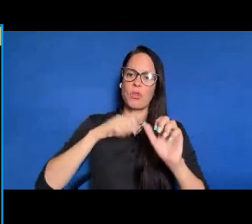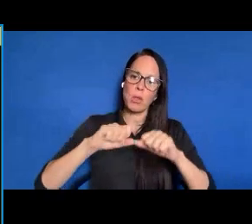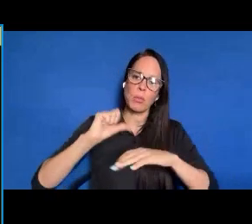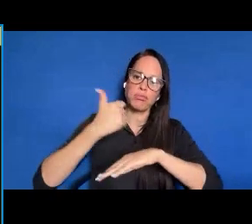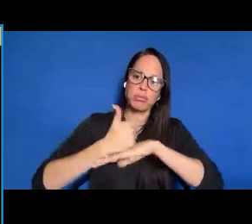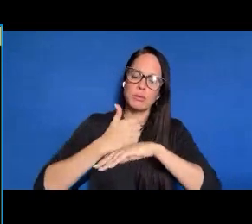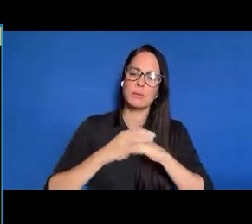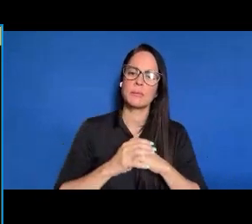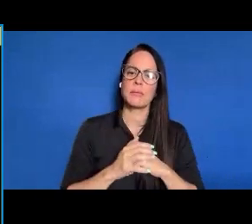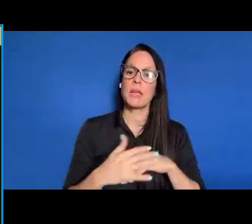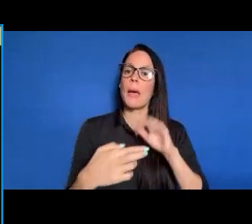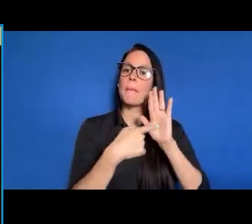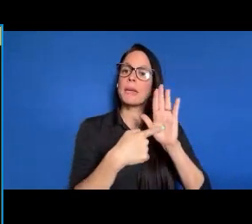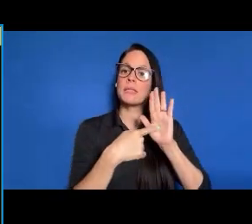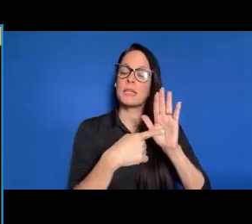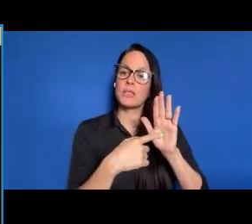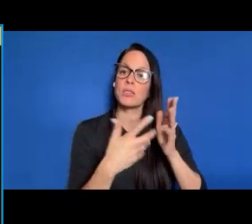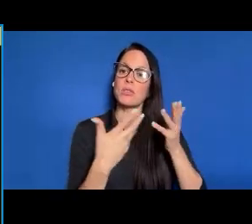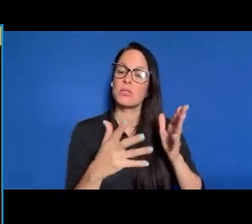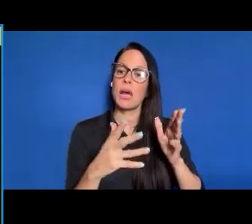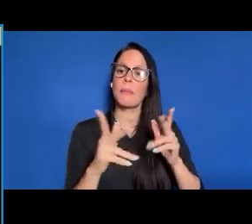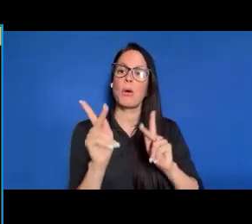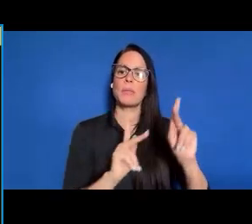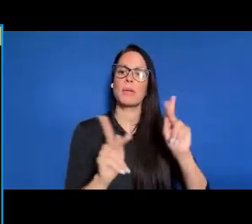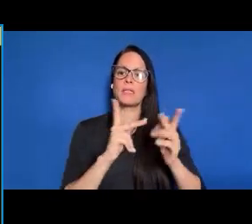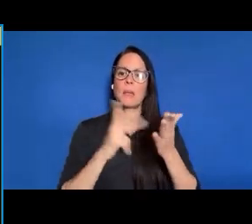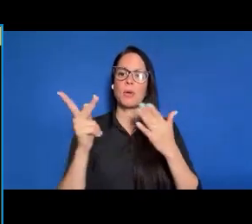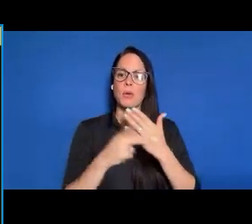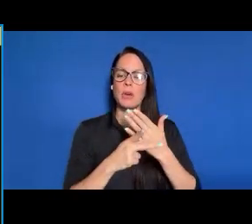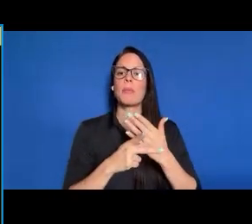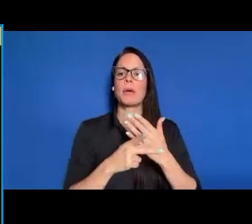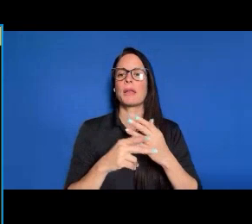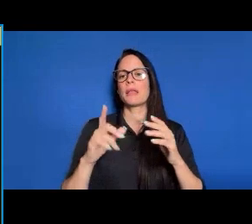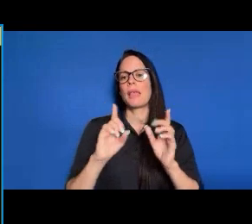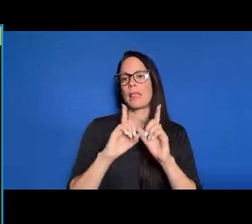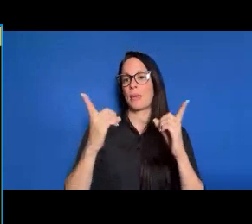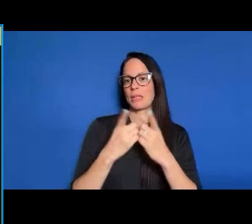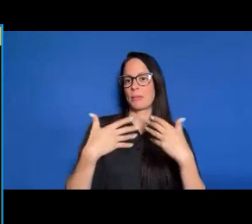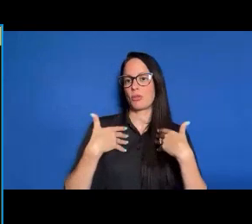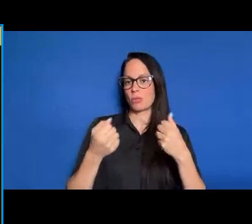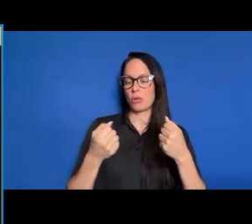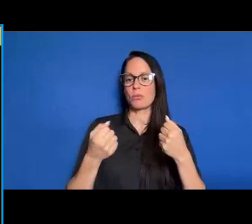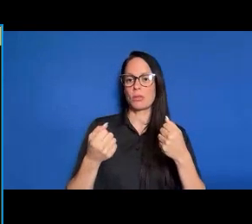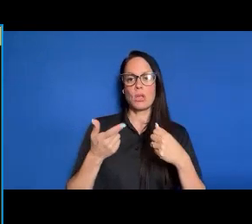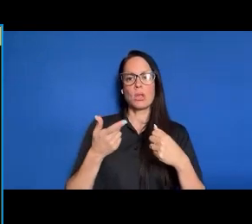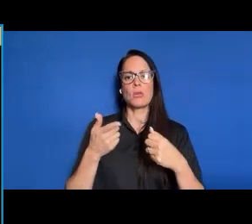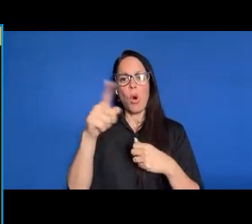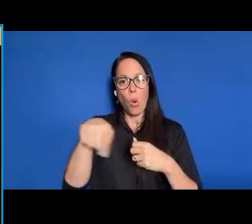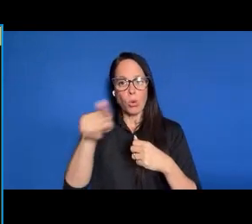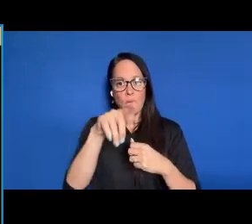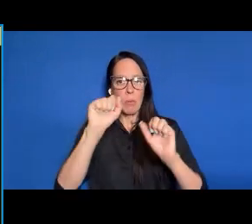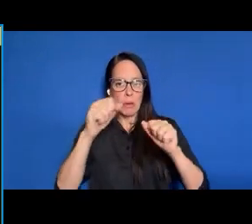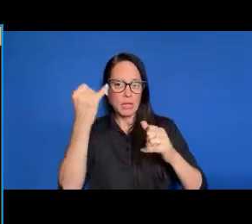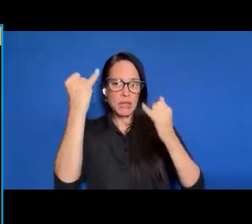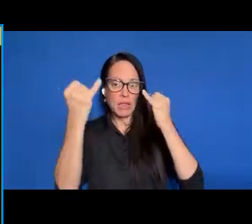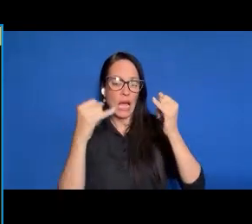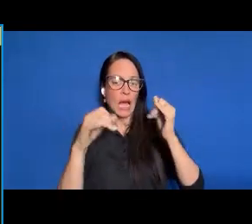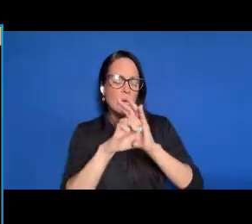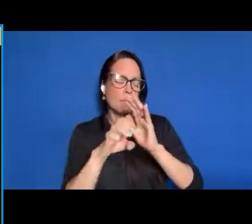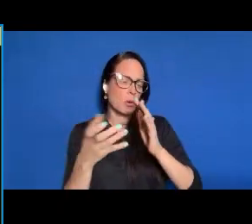será realizada por personal del programa de opioides y sustancias del Departamento de Salud. Así que también, ¿verdad? La idea es que ustedes puedan tener de